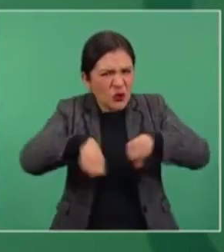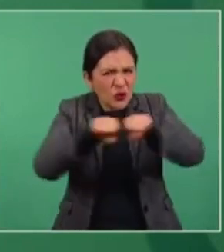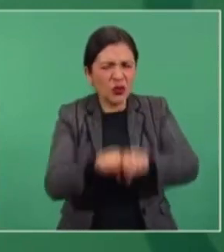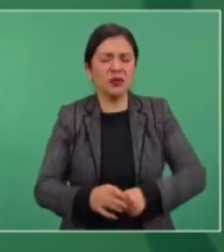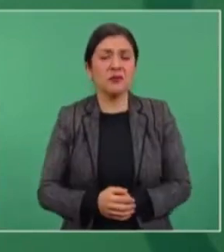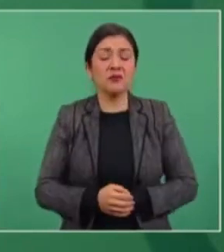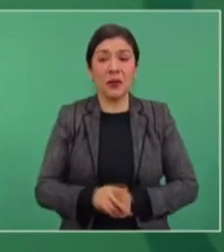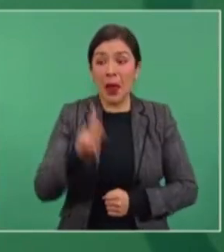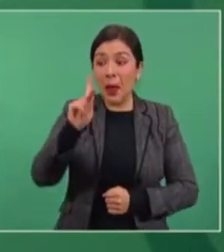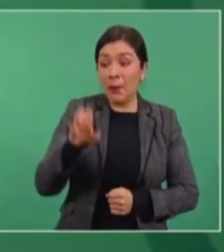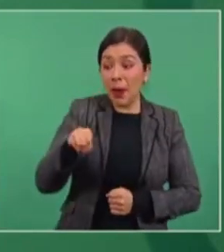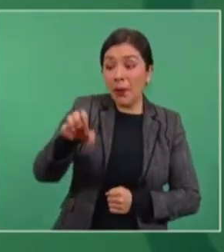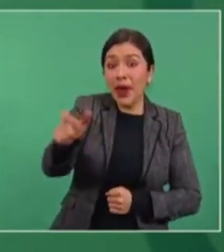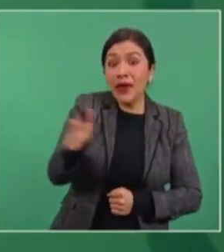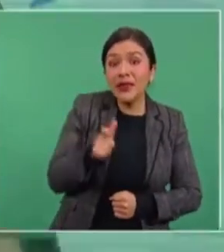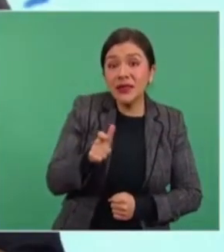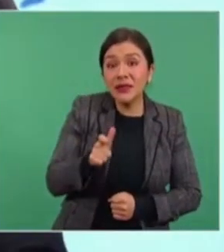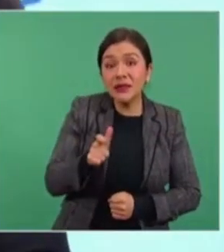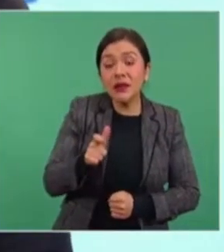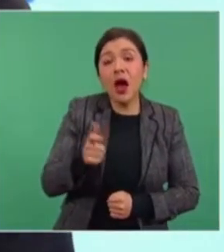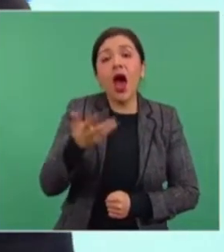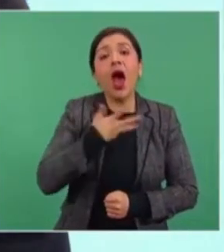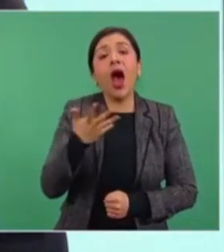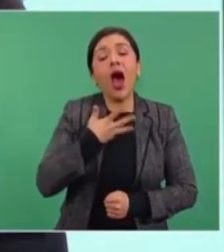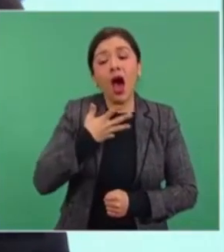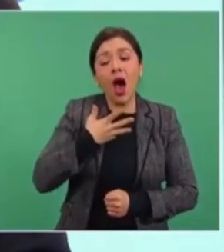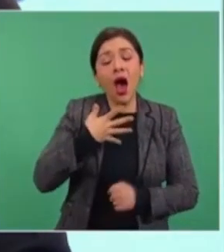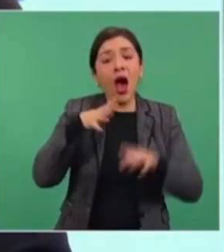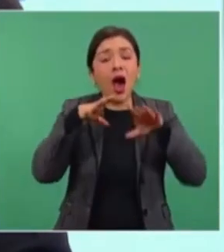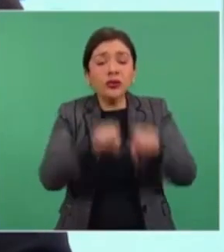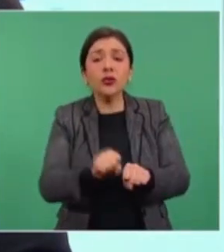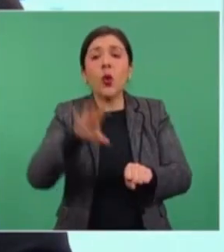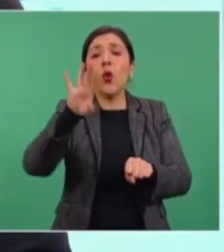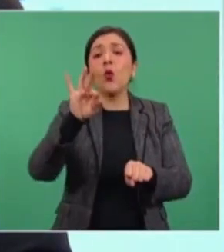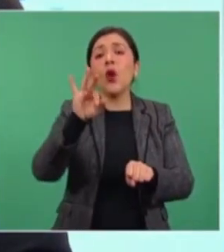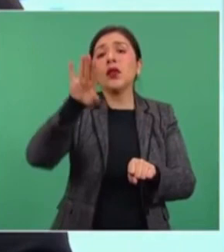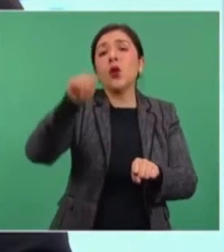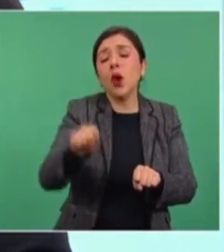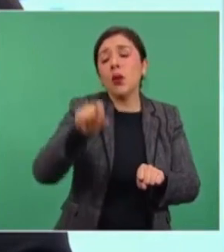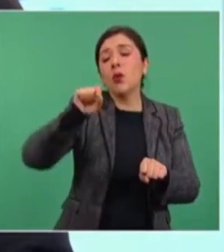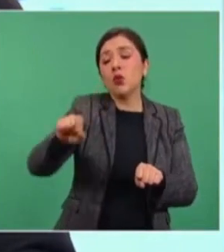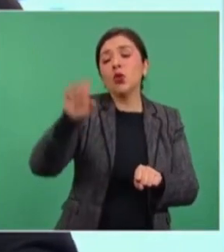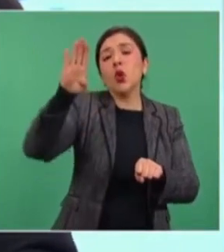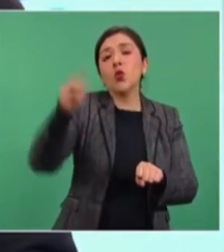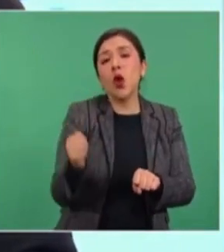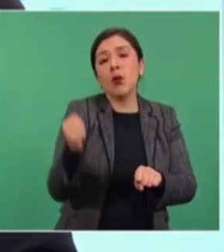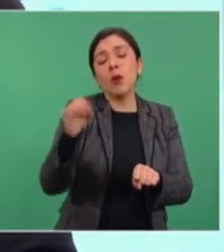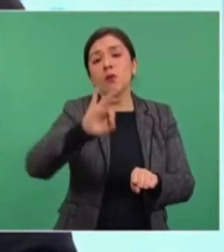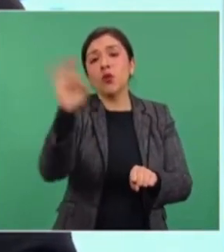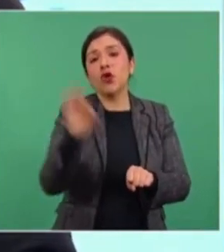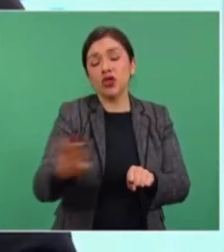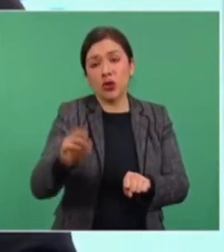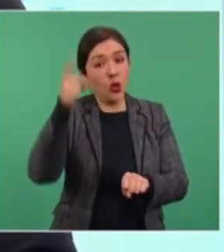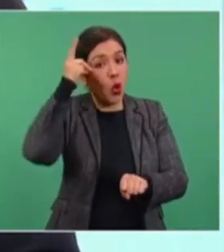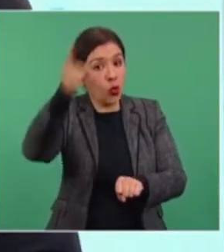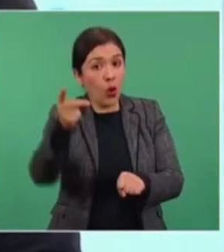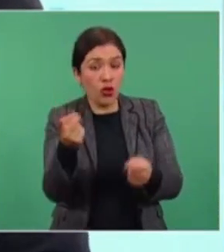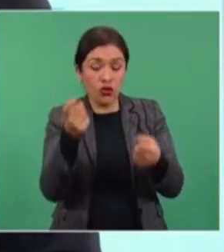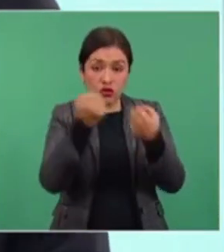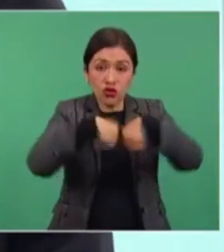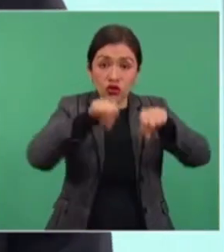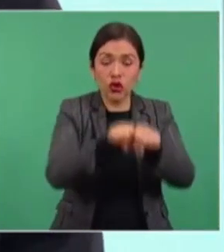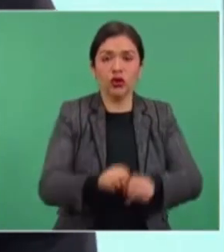Pemex tiene el 49.9% de las acciones y